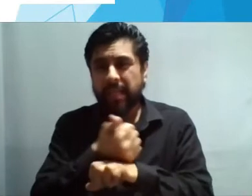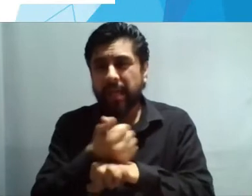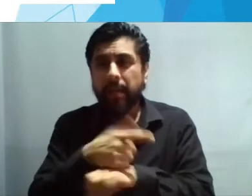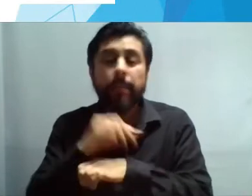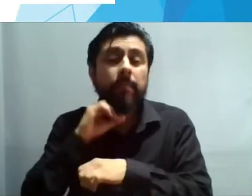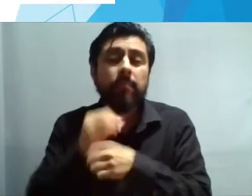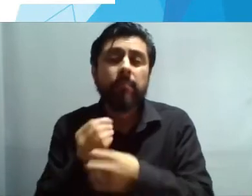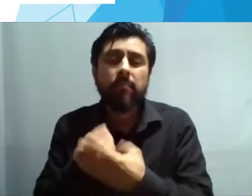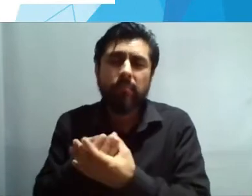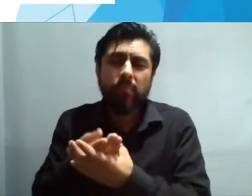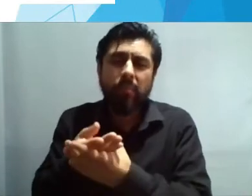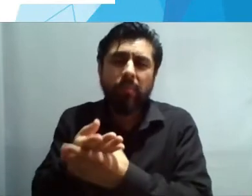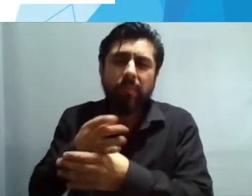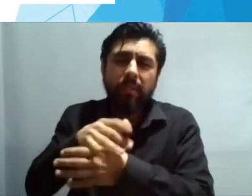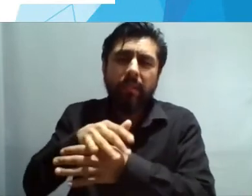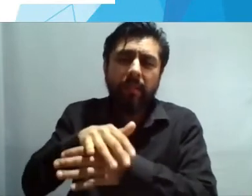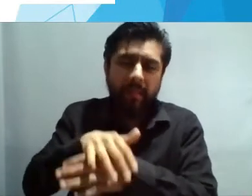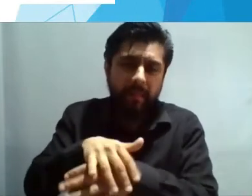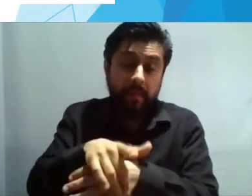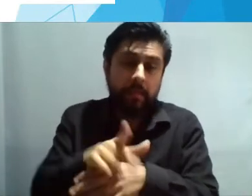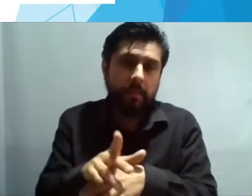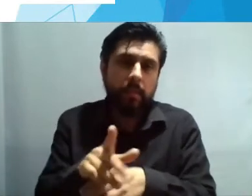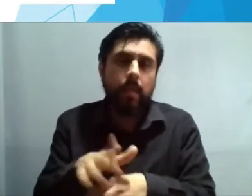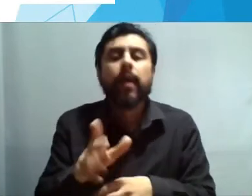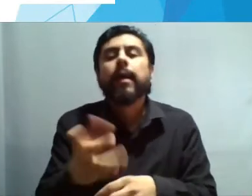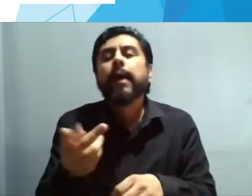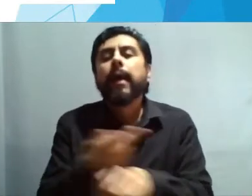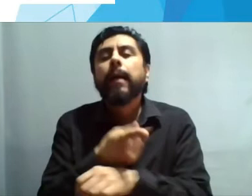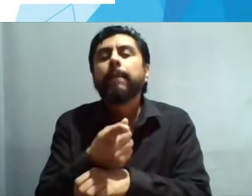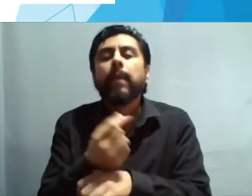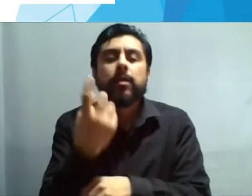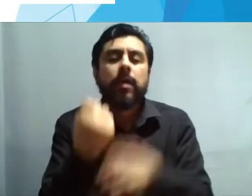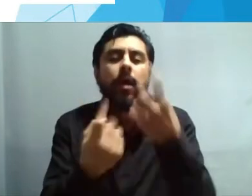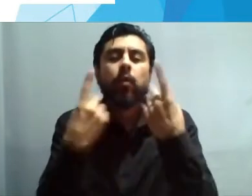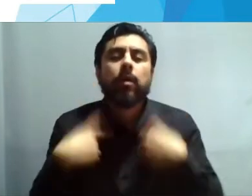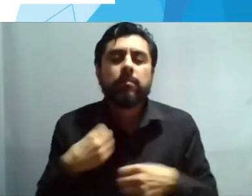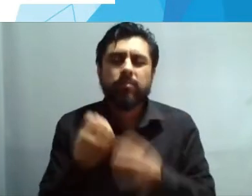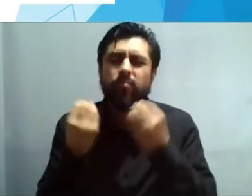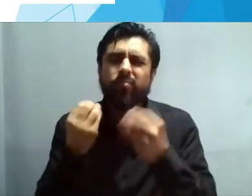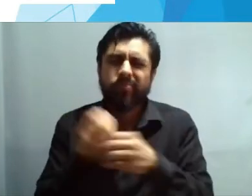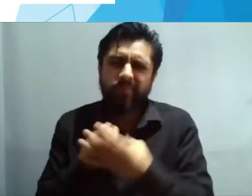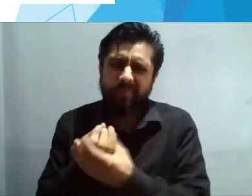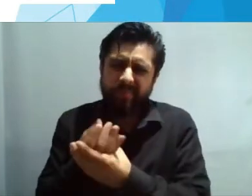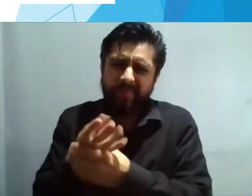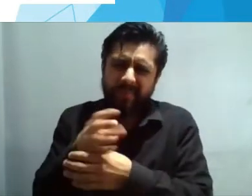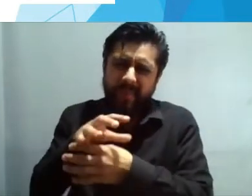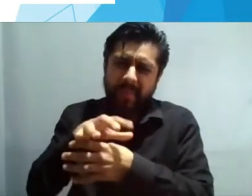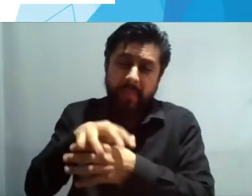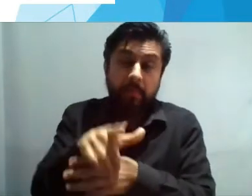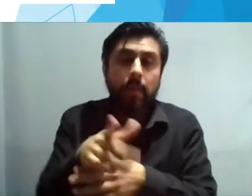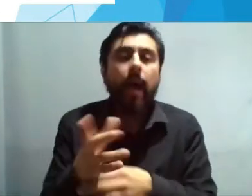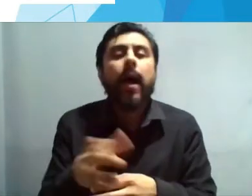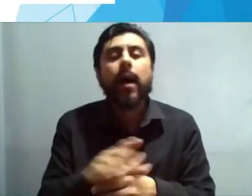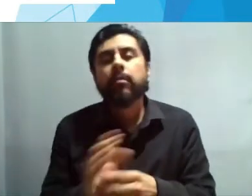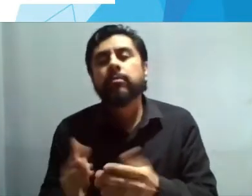tapones. Y bajo esa circunstancia, ¿qué sería adecuado? Un otorrinolaringólogo, que así como vemos en esta imagen, en